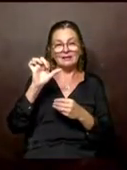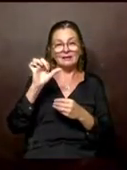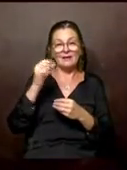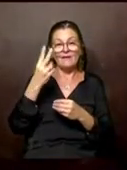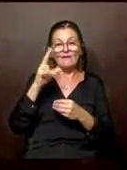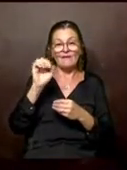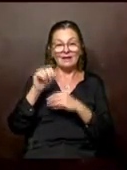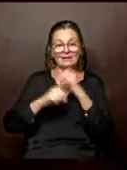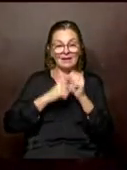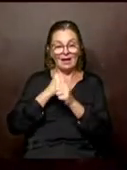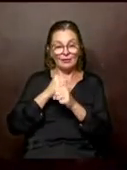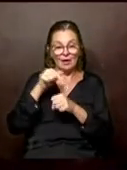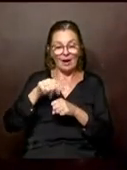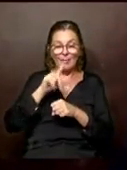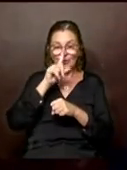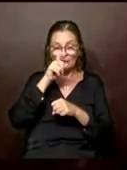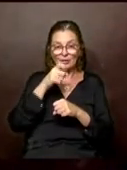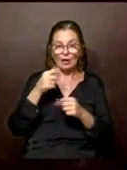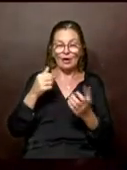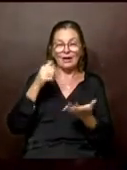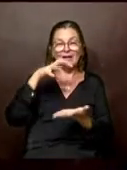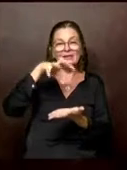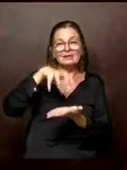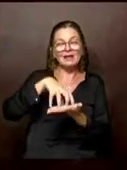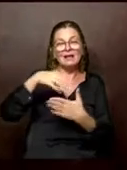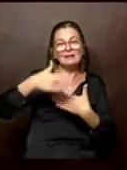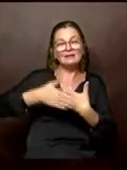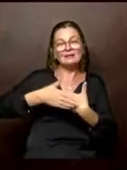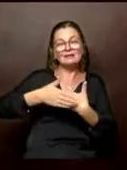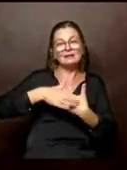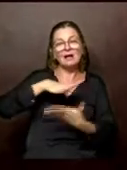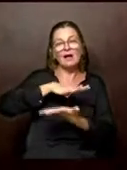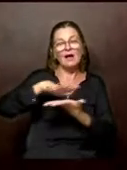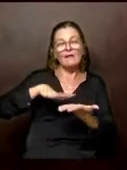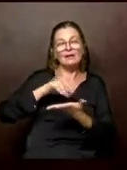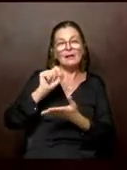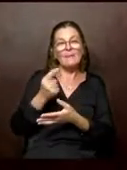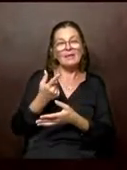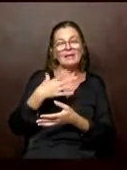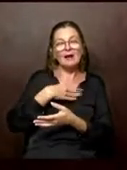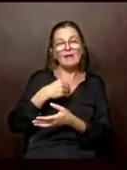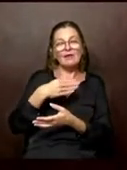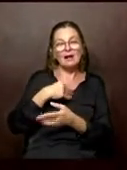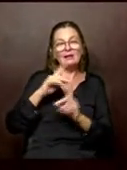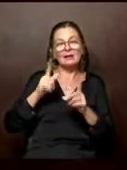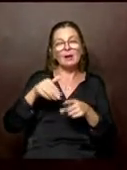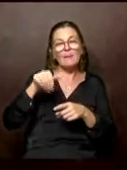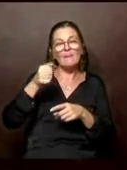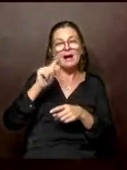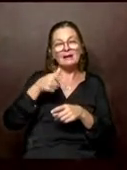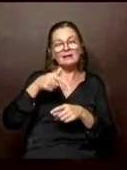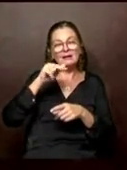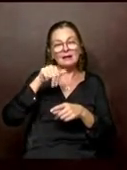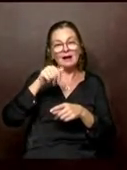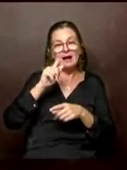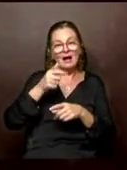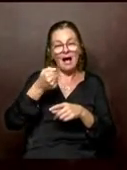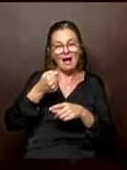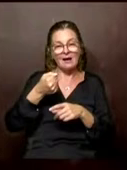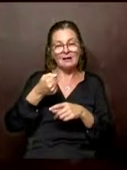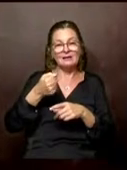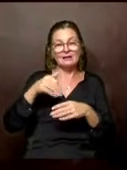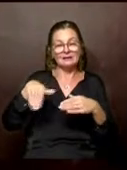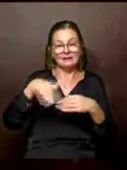20 años aquí en Montevideo, que se encuentra lindero al barrio Piedras Blancas, también al barrio de Mango, ubicado en Mendoza y